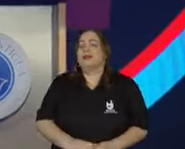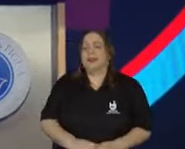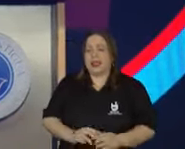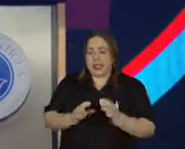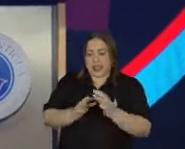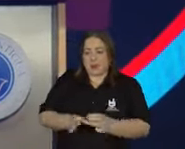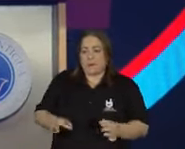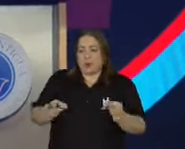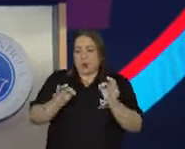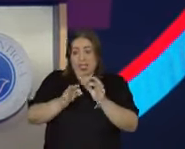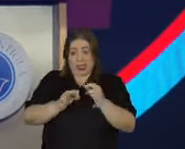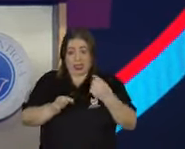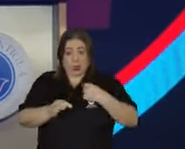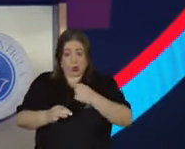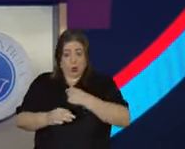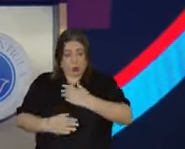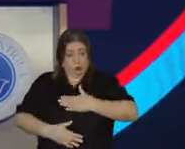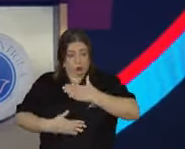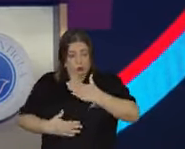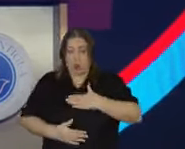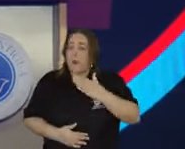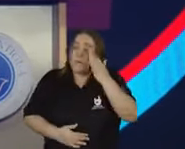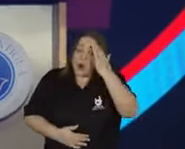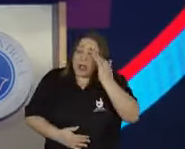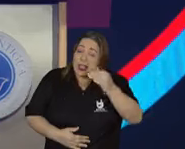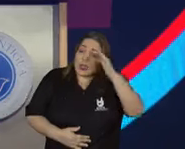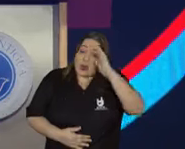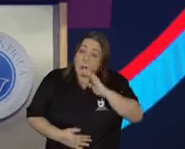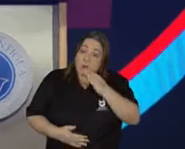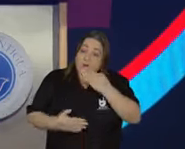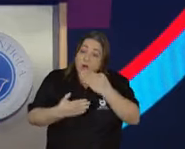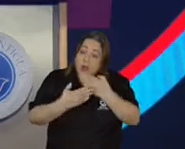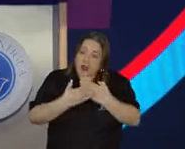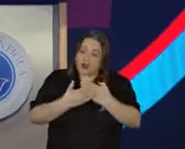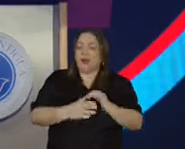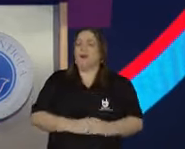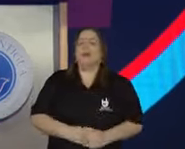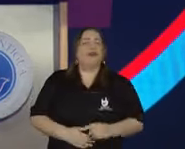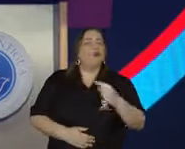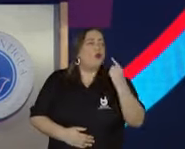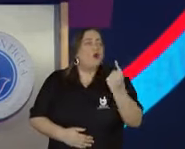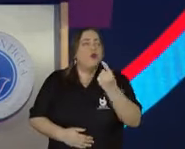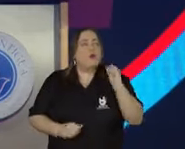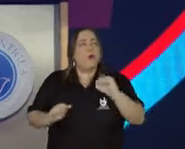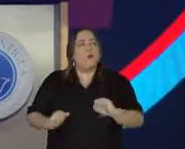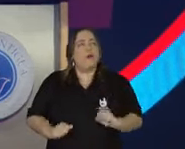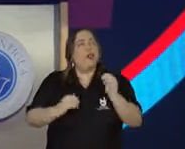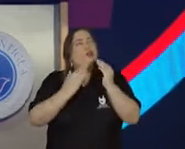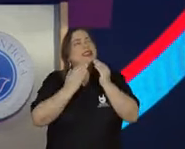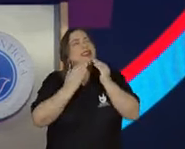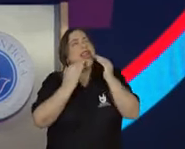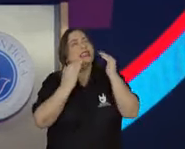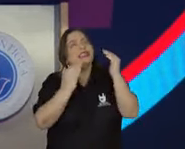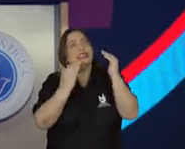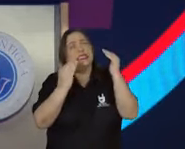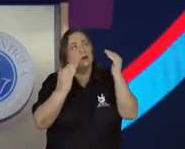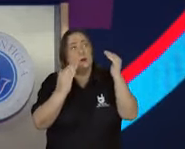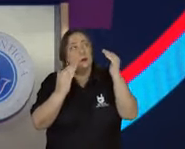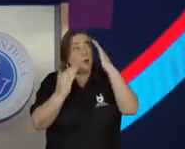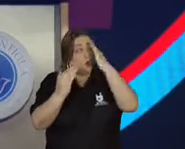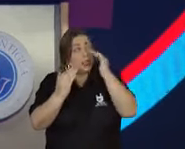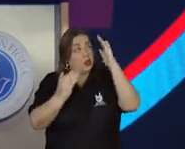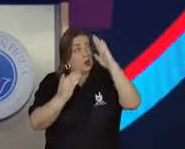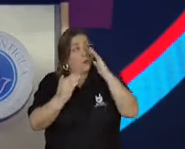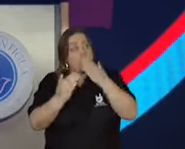estamos contentos. Dios ha sido bueno. Yo no tengo nada de qué, solamente agradecer a Dios todo lo bueno que ha sido conmigo. Y tuve